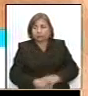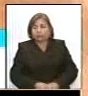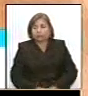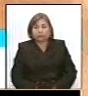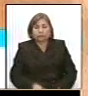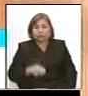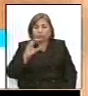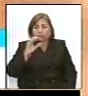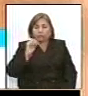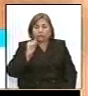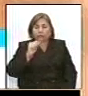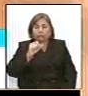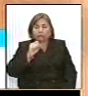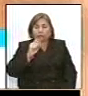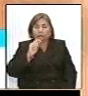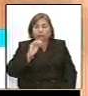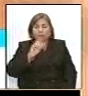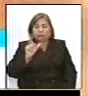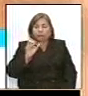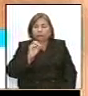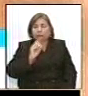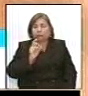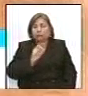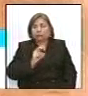del Castillo ni de la congresista Herrera.